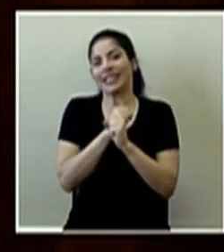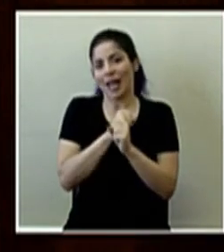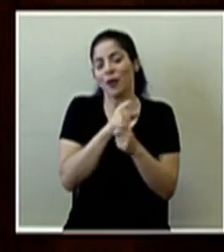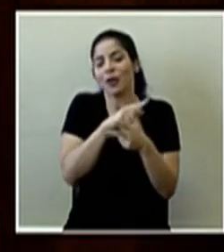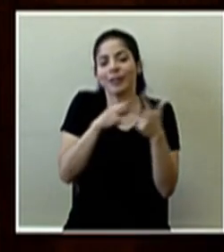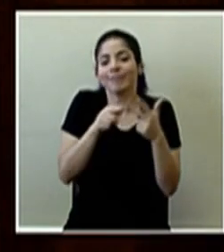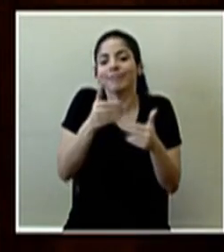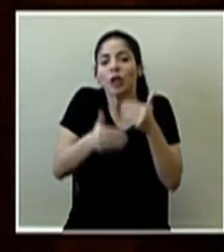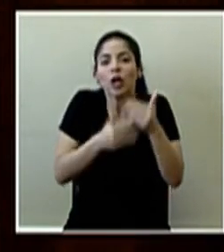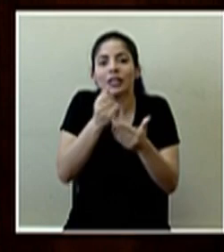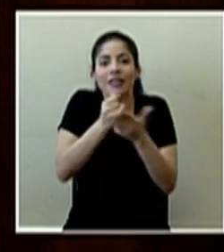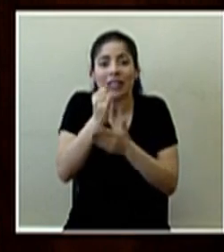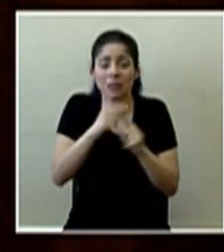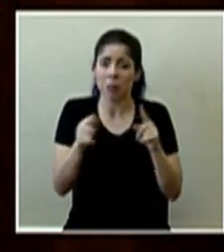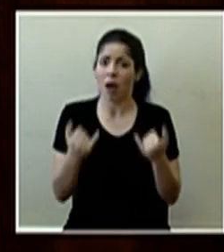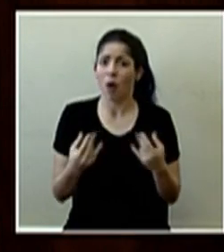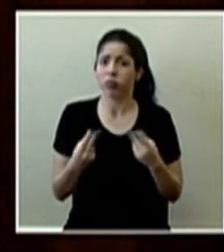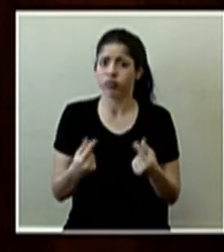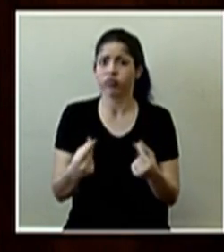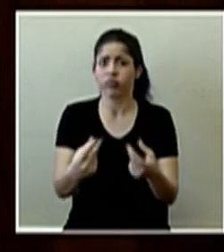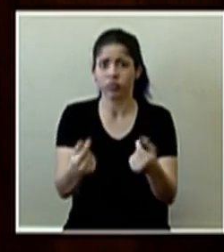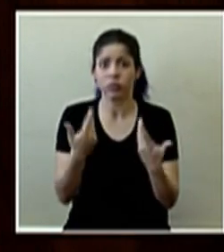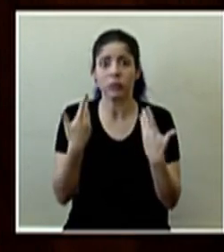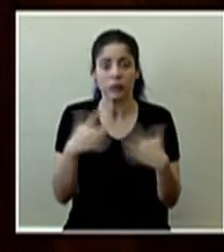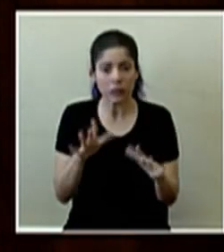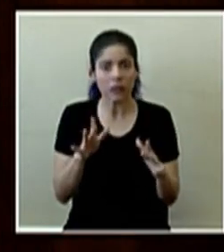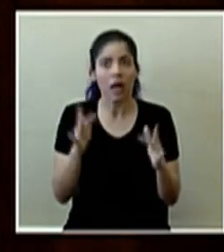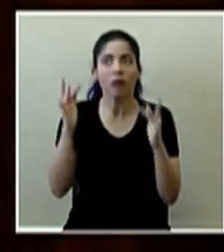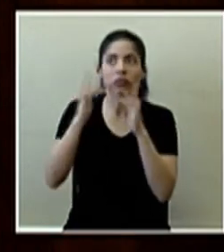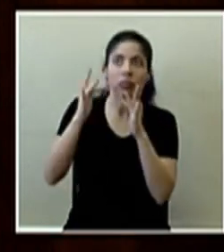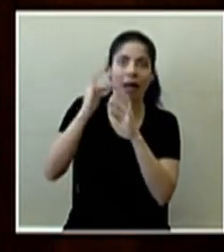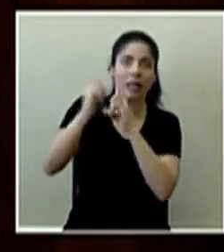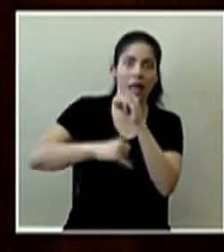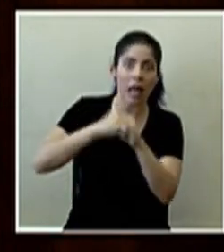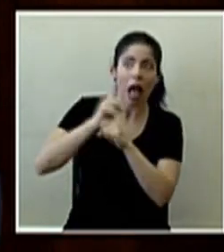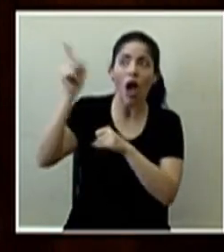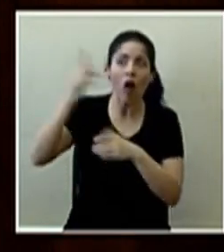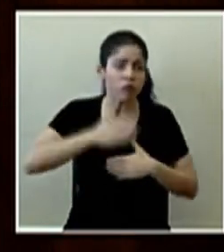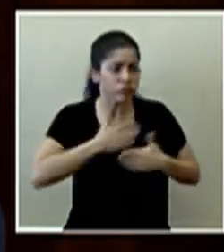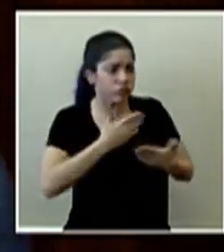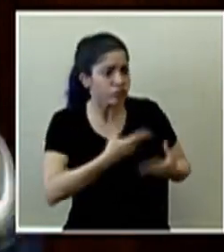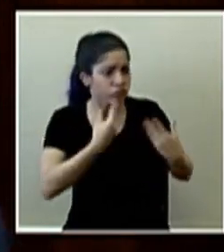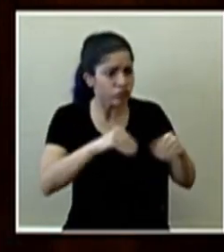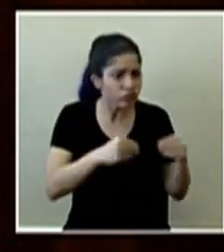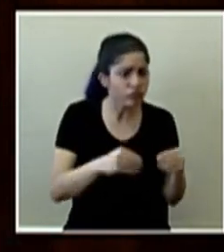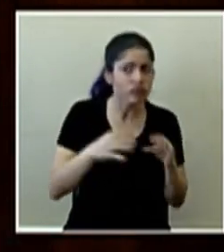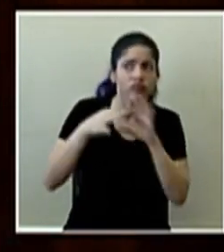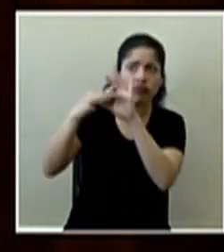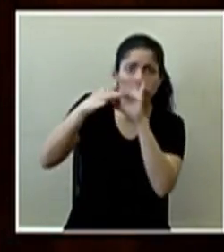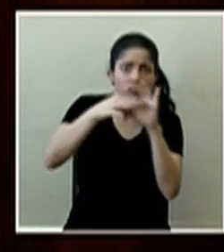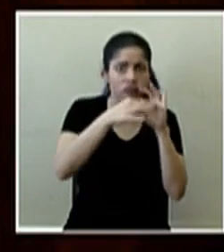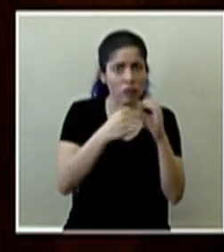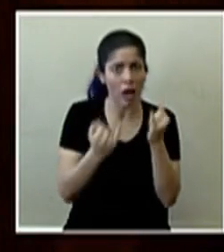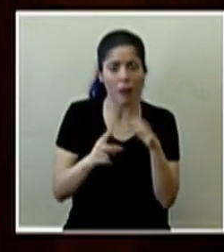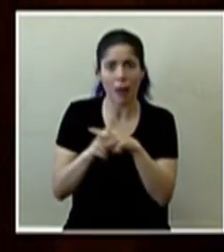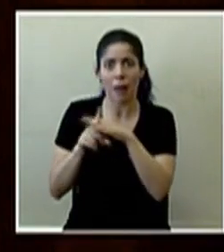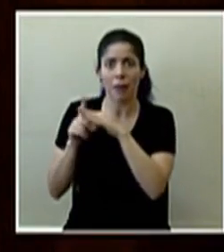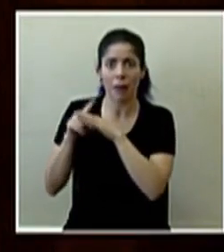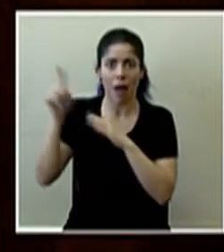de investigación, pero va muy rápido. Han habido ya contactos internacionales de proveedores de todo tipo y de alianzas que se están